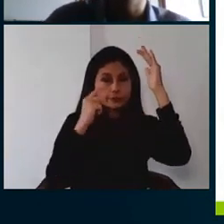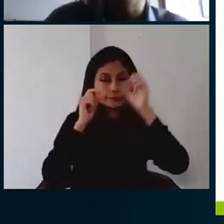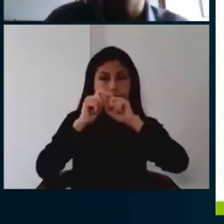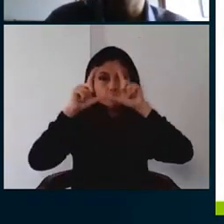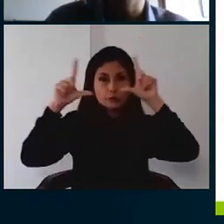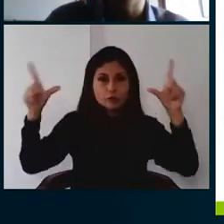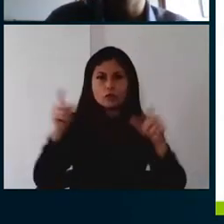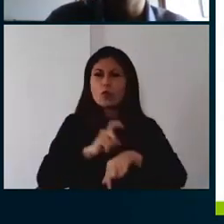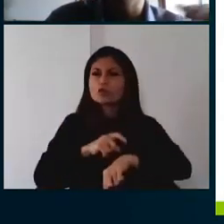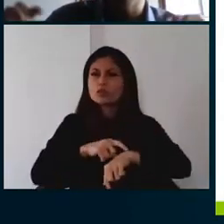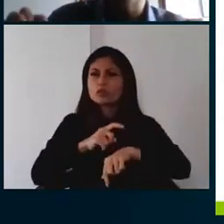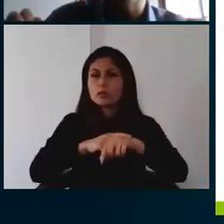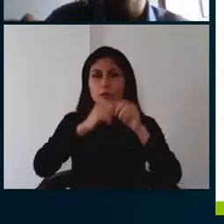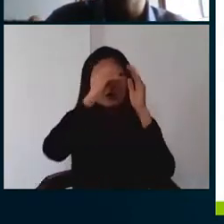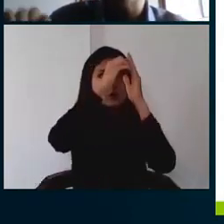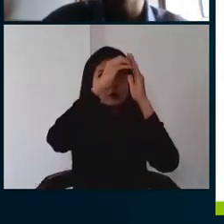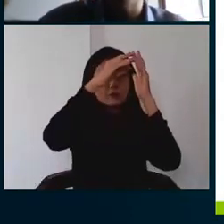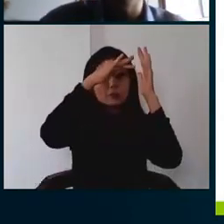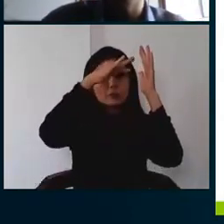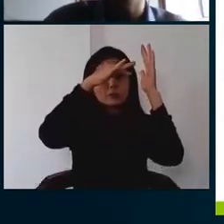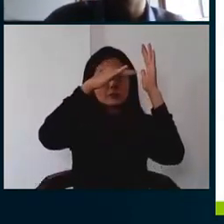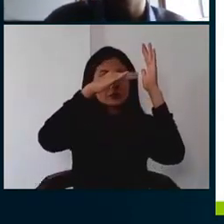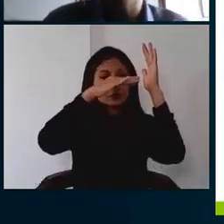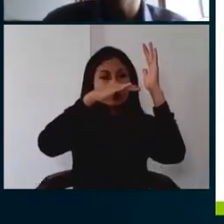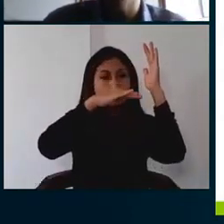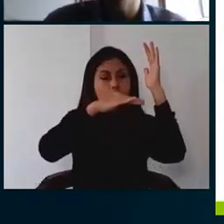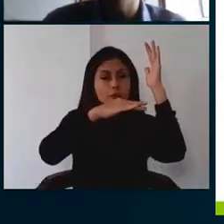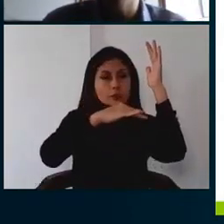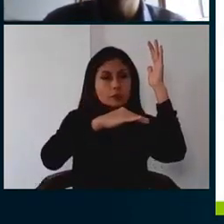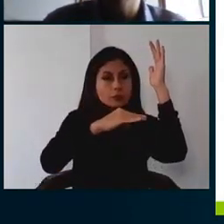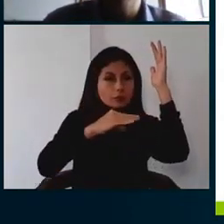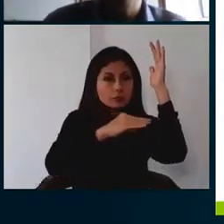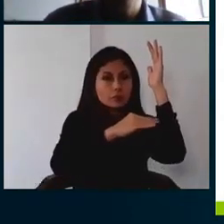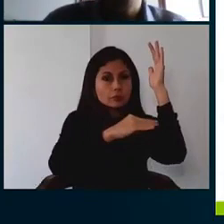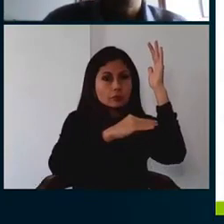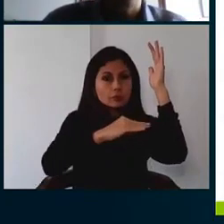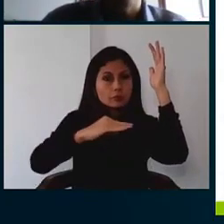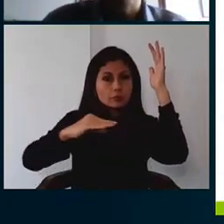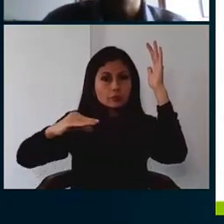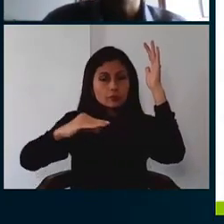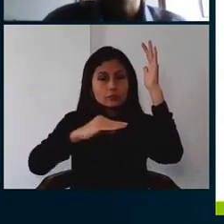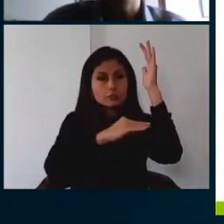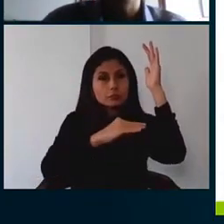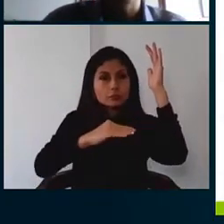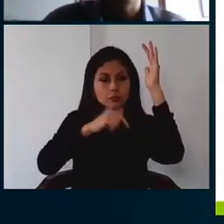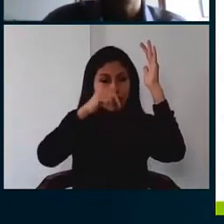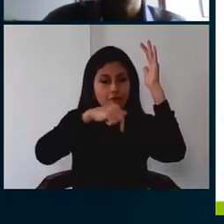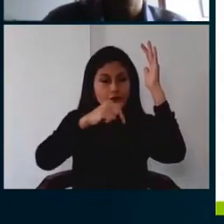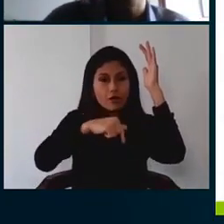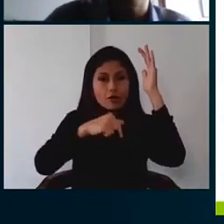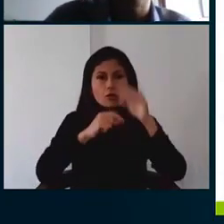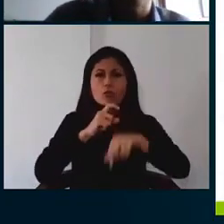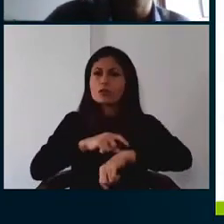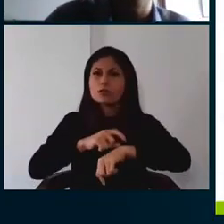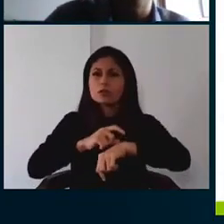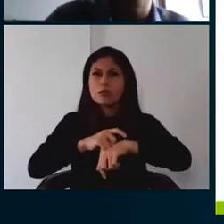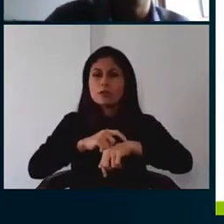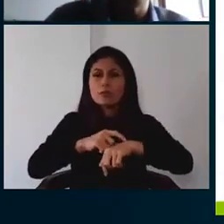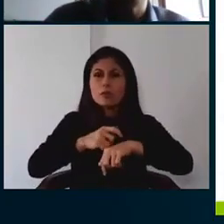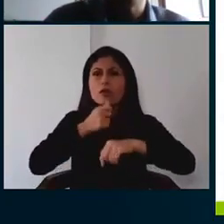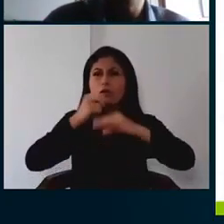determinar cuánto tiempo demora en sedimentar a tanto espesor de lodos en la base, o qué